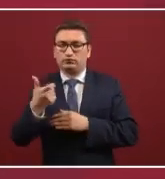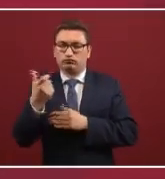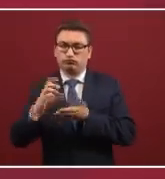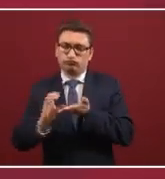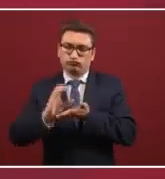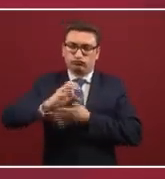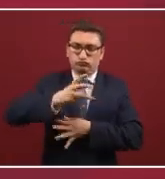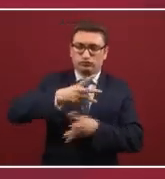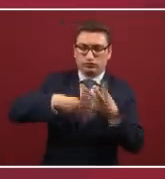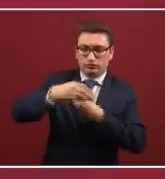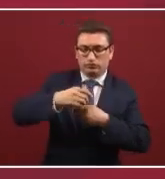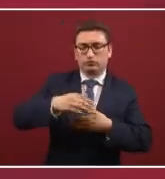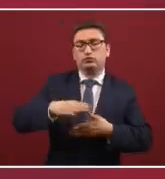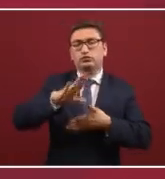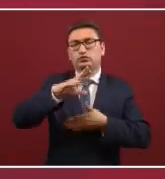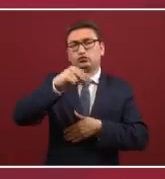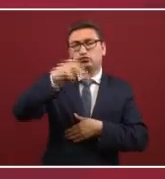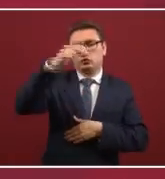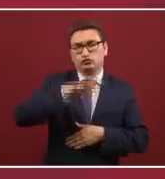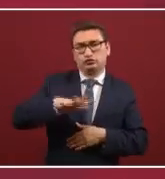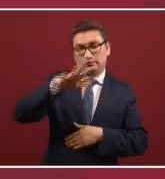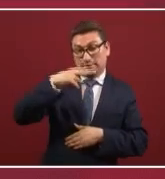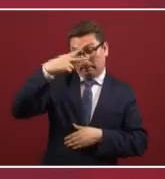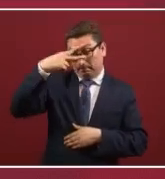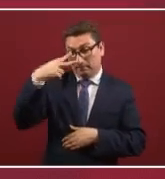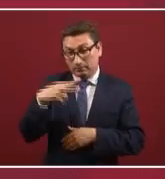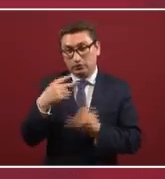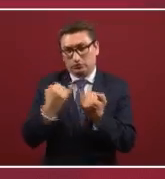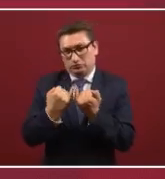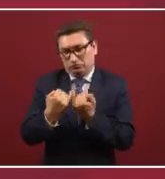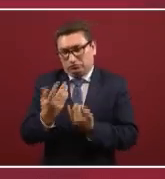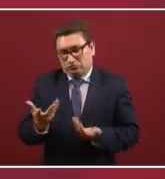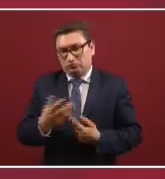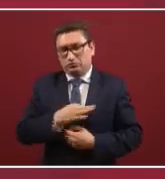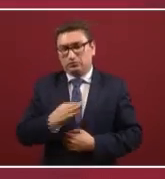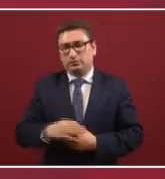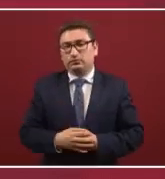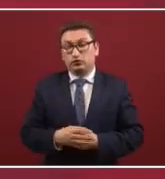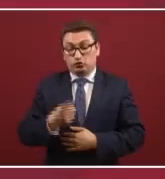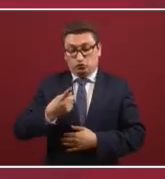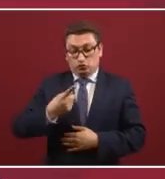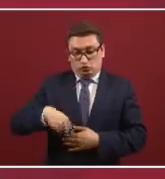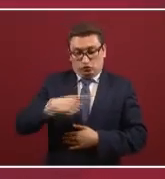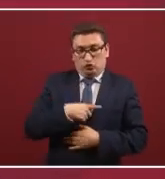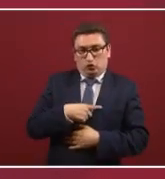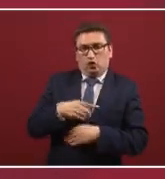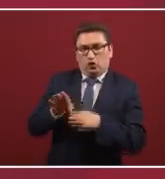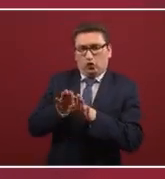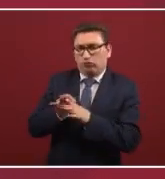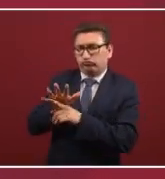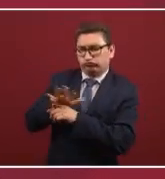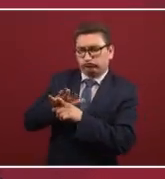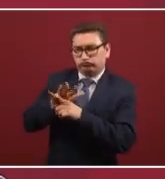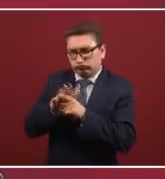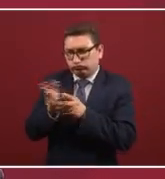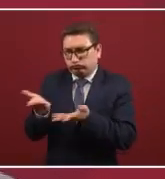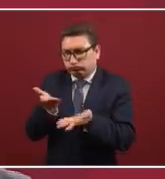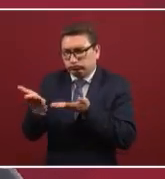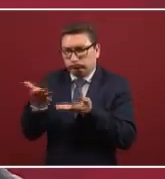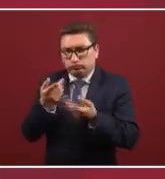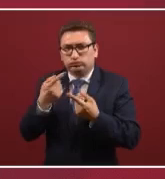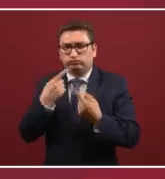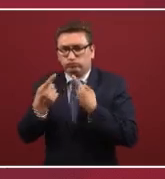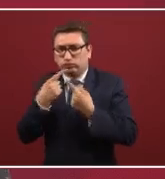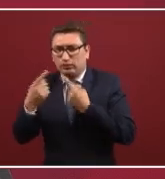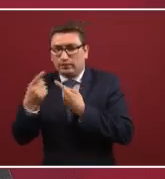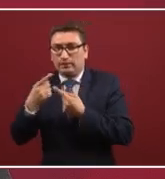región Norteamérica, donde México tiene condiciones de competencia muy grandes. Ahora dependerá de nosotros convencerlos, persuadirlos de que esas inversiones se